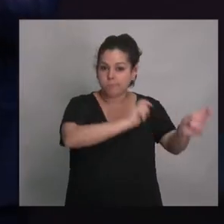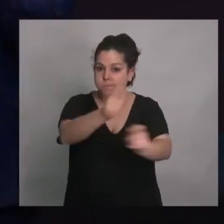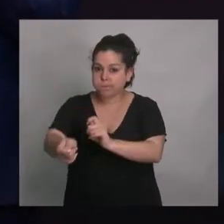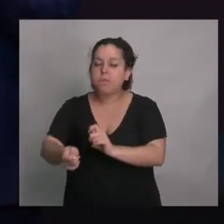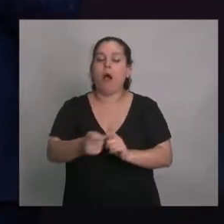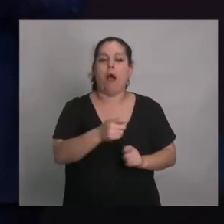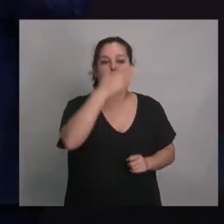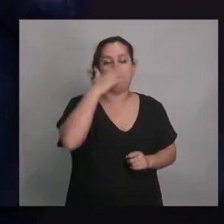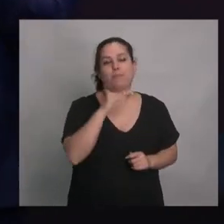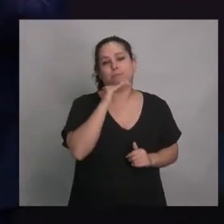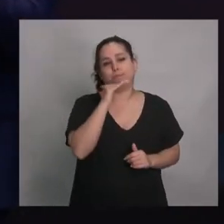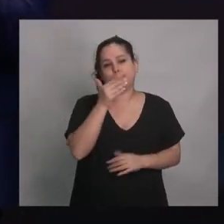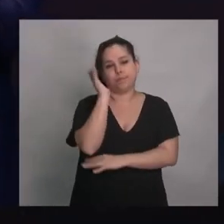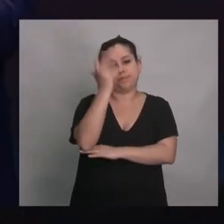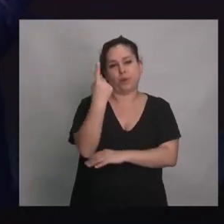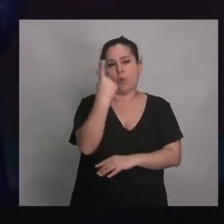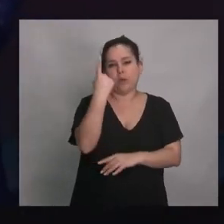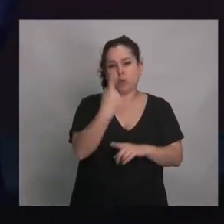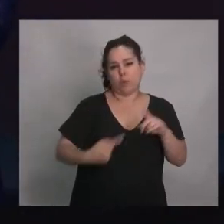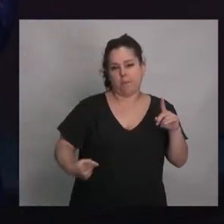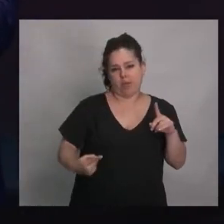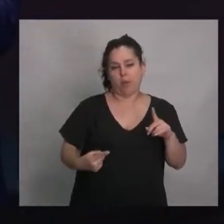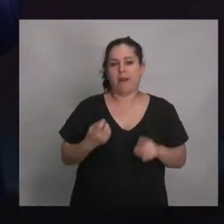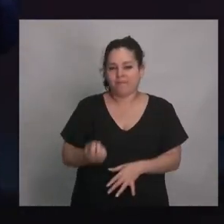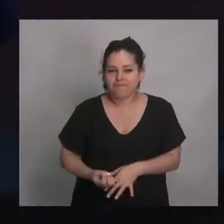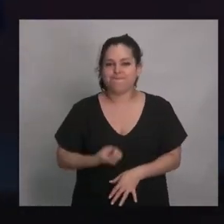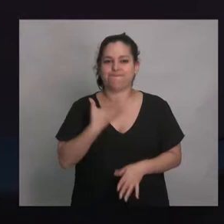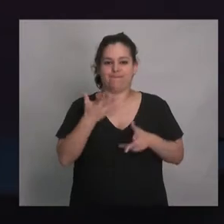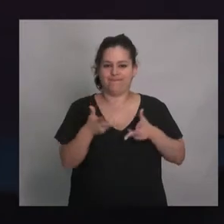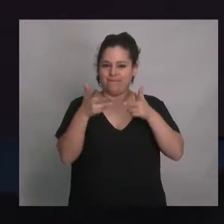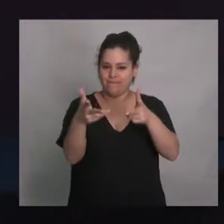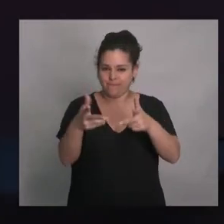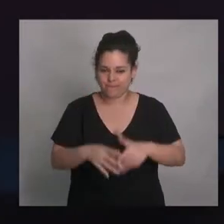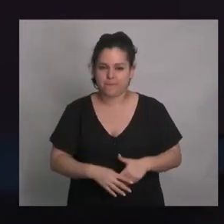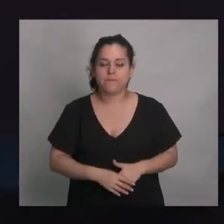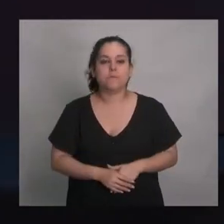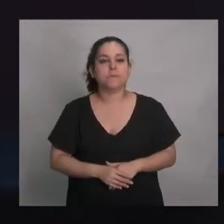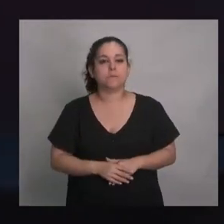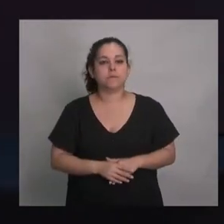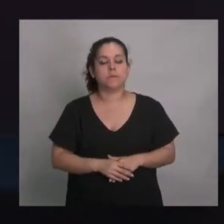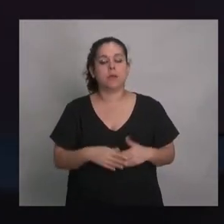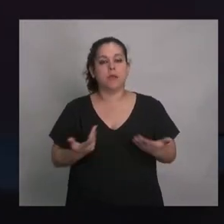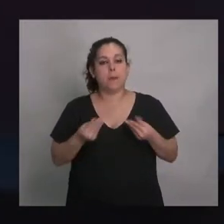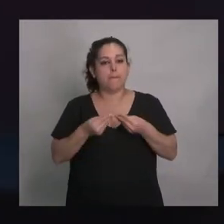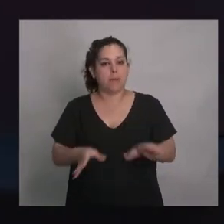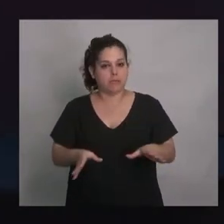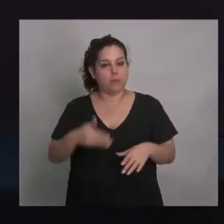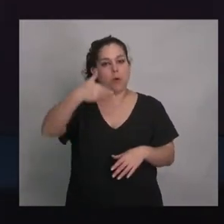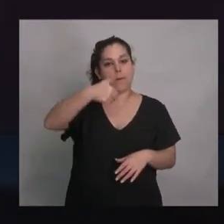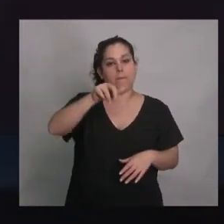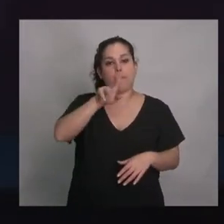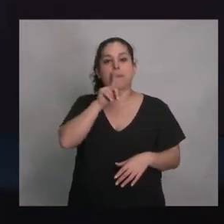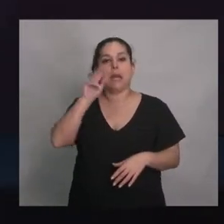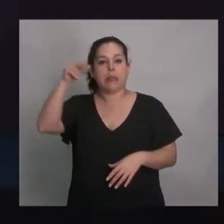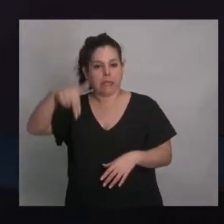permitir que todos puedan de alguna forma expresarse vamos entonces a comenzar martín con el